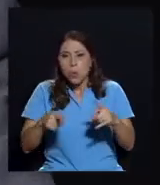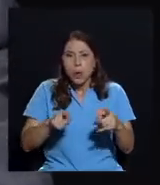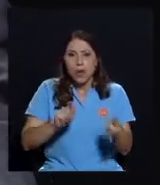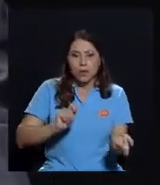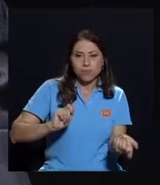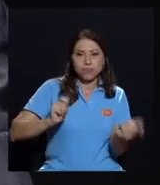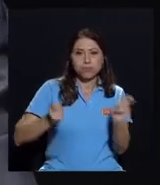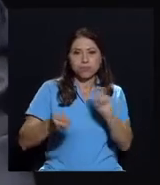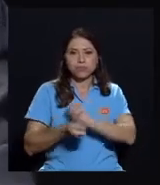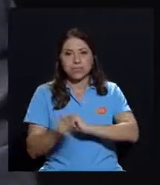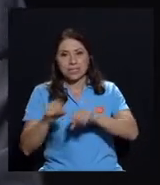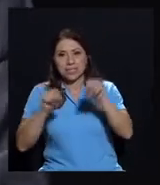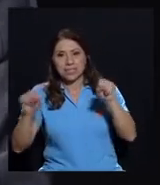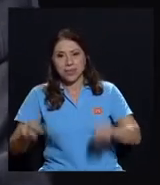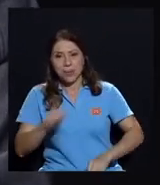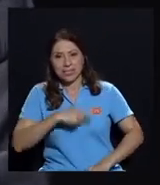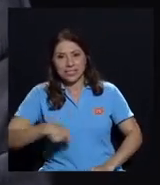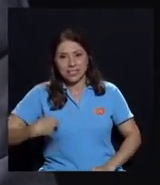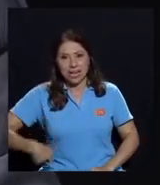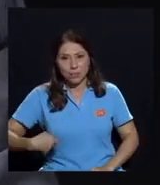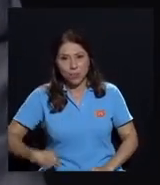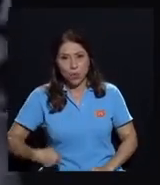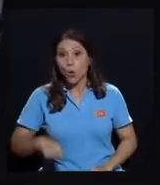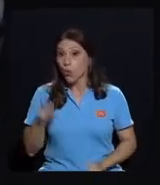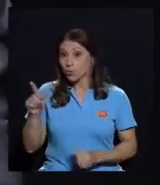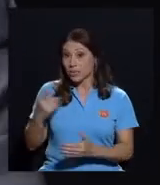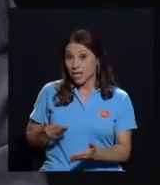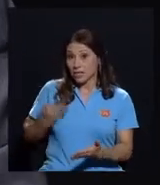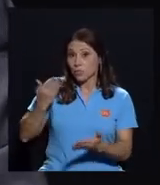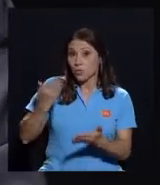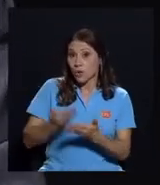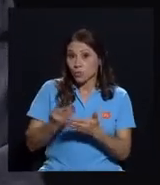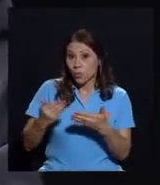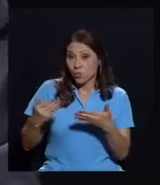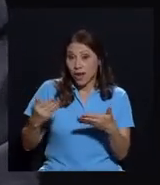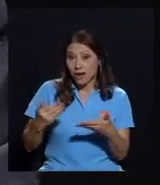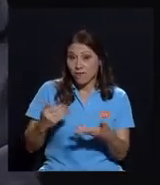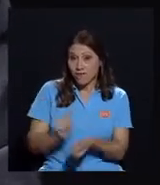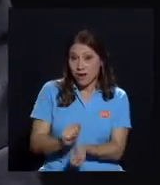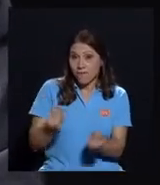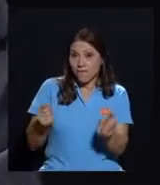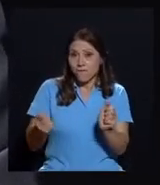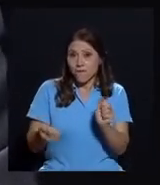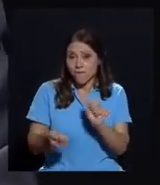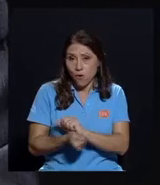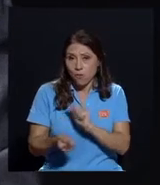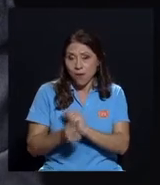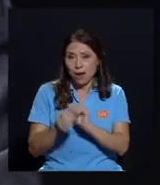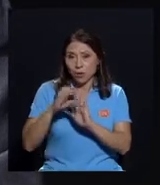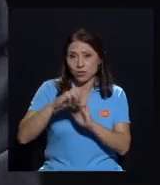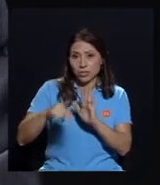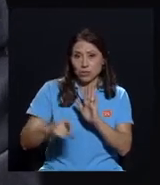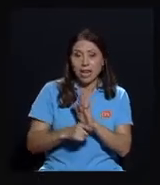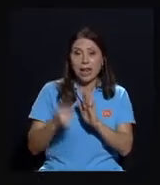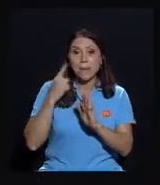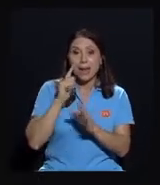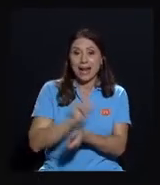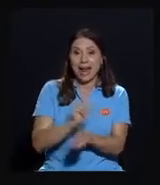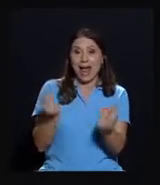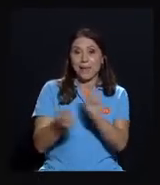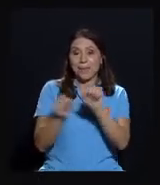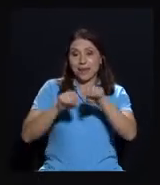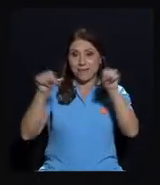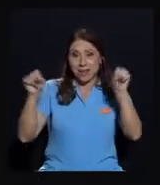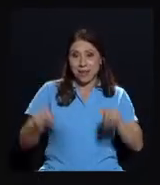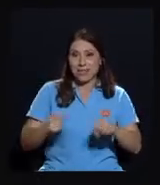presentar una reforma constitucional para introducir el semi parlamentario no cambia el régimen yo estaría dispuesto